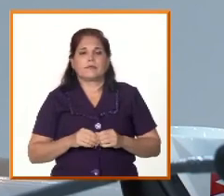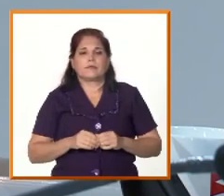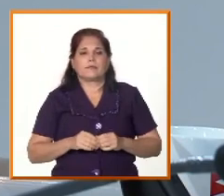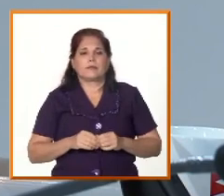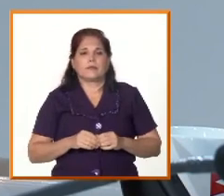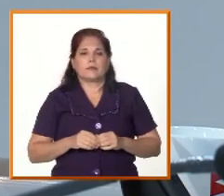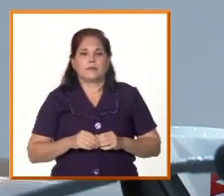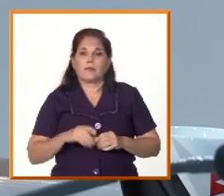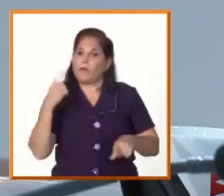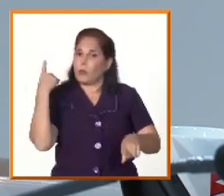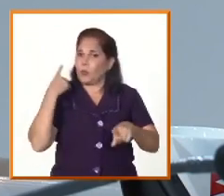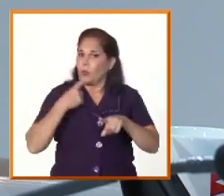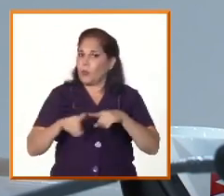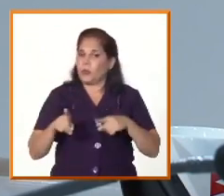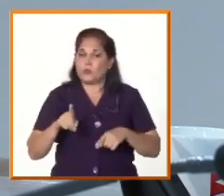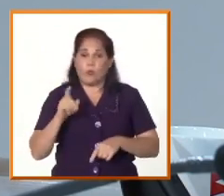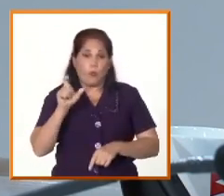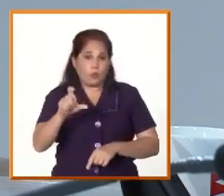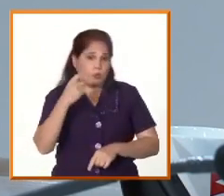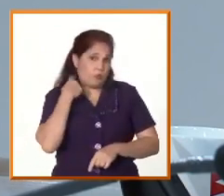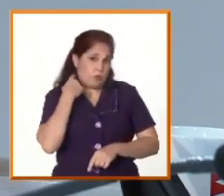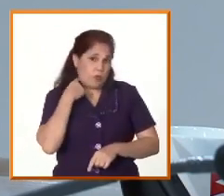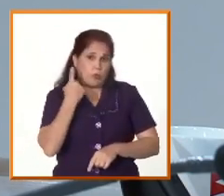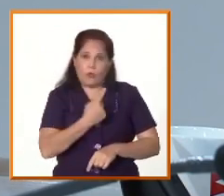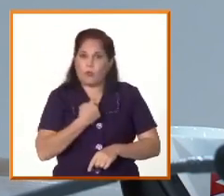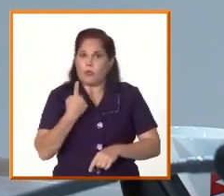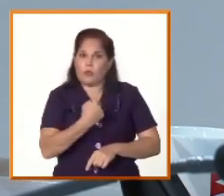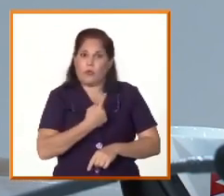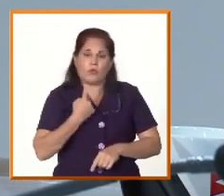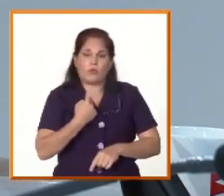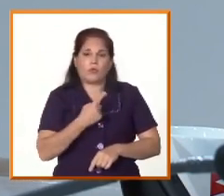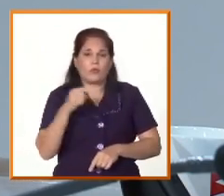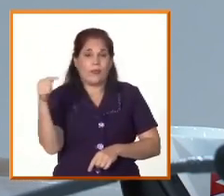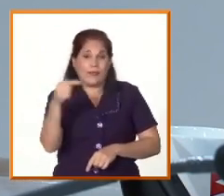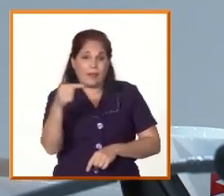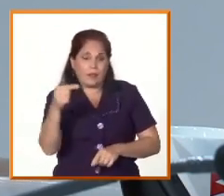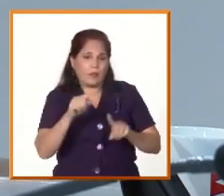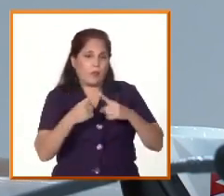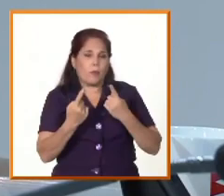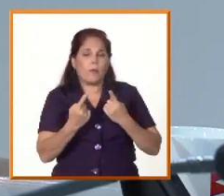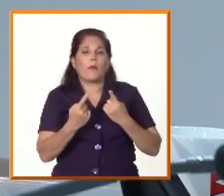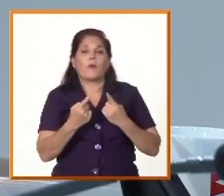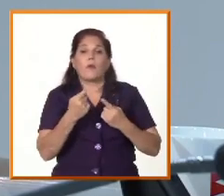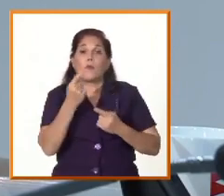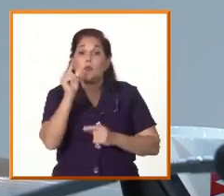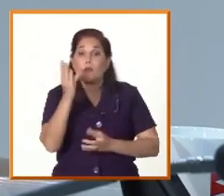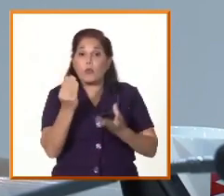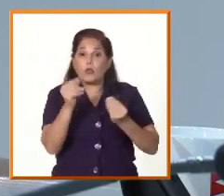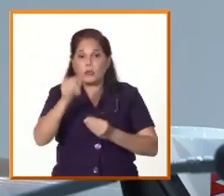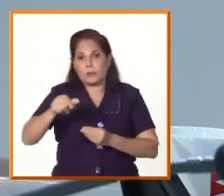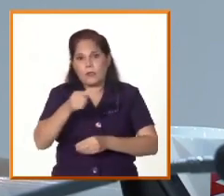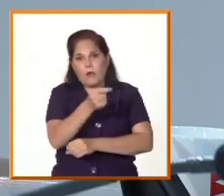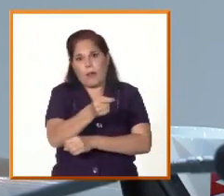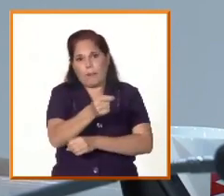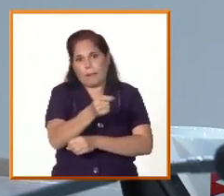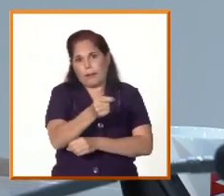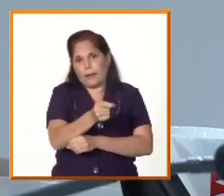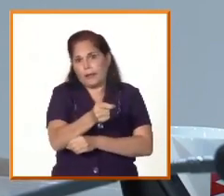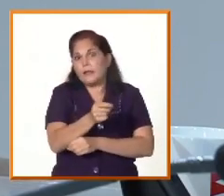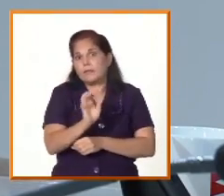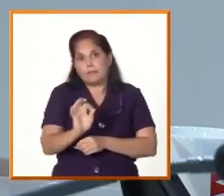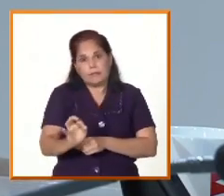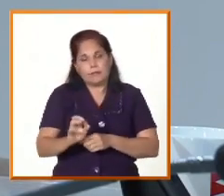también en los últimos años hemos tenido una incidencia fuerte del déficit de fresca pero ya por una